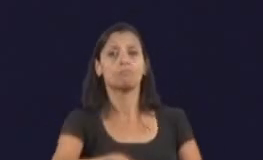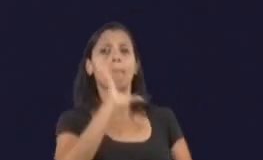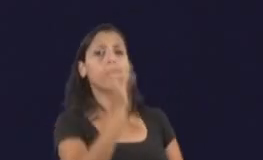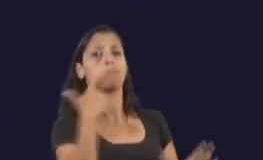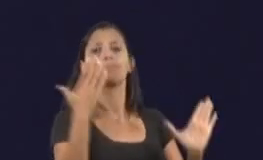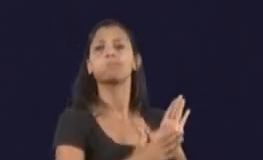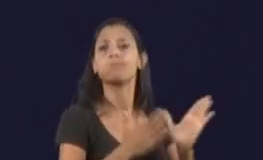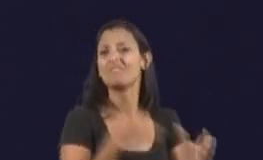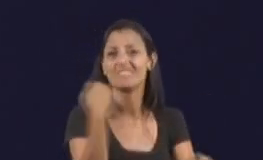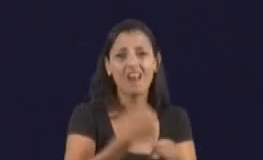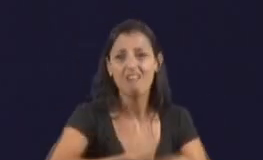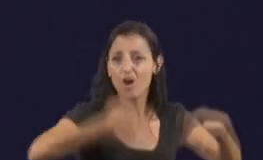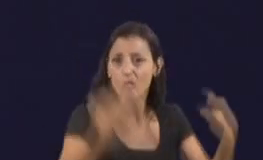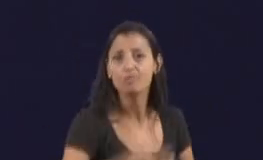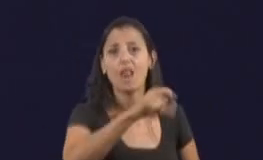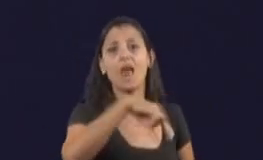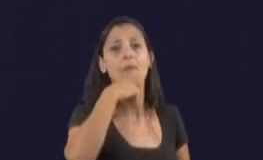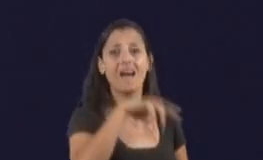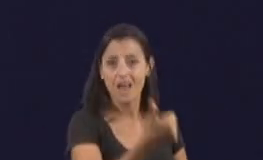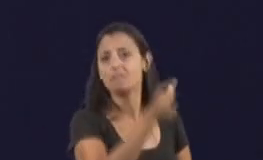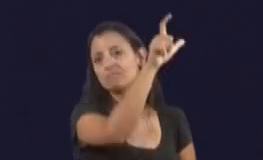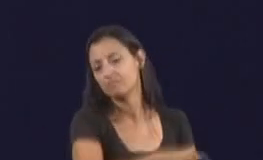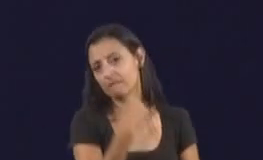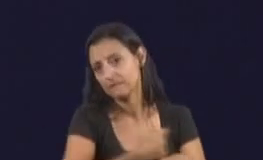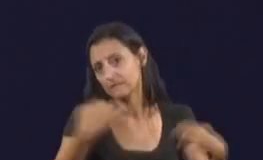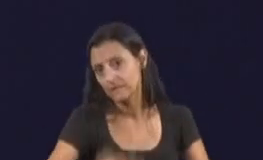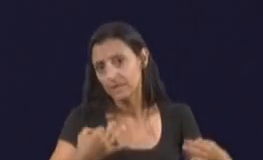que hace Marco Lavagna,